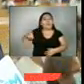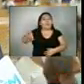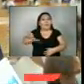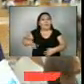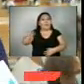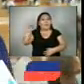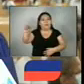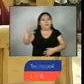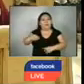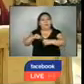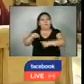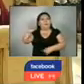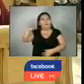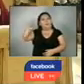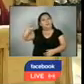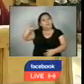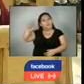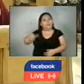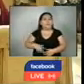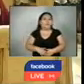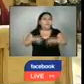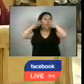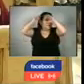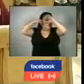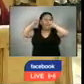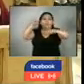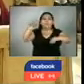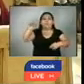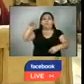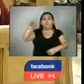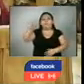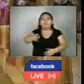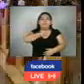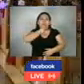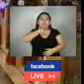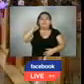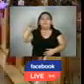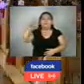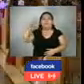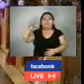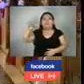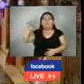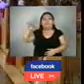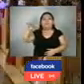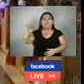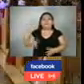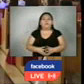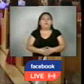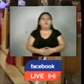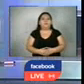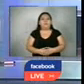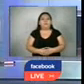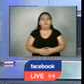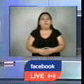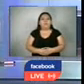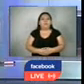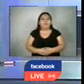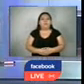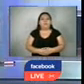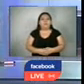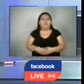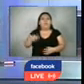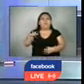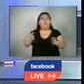Álvarez de Estal. Con imágenes de Juan Castellanos, Jennifer Flores para Noticiero Hechos. Y el